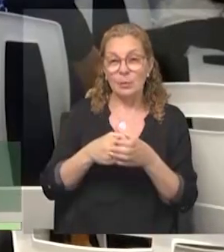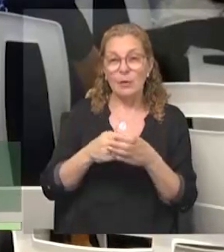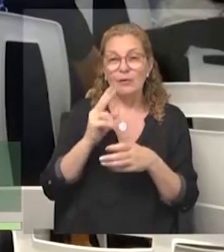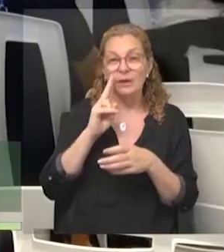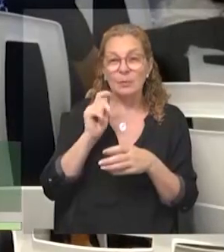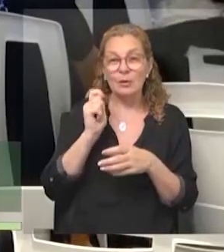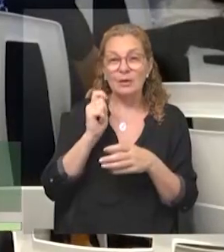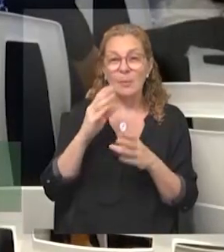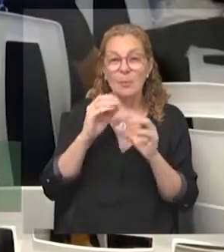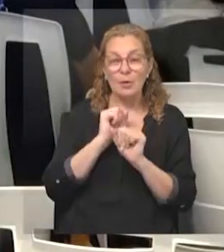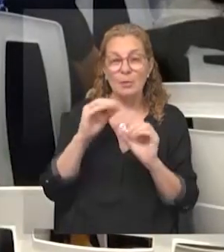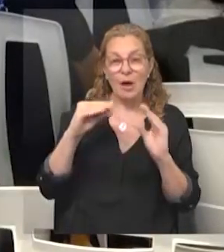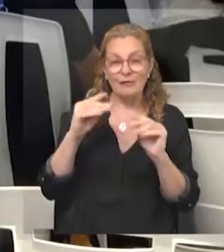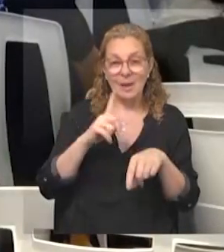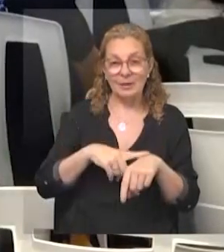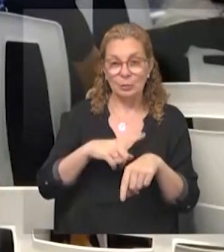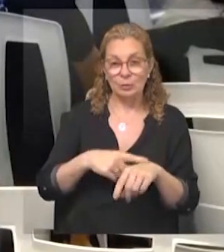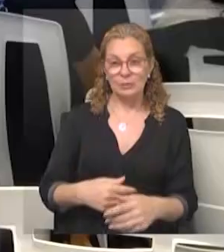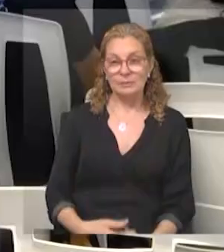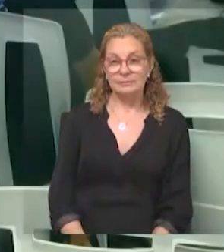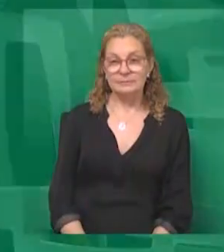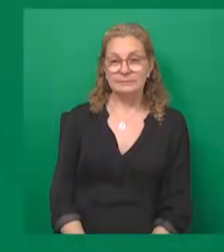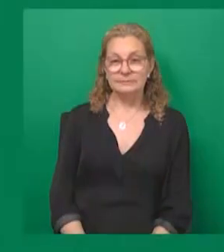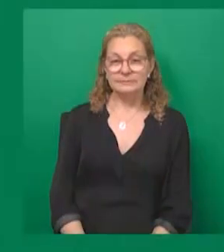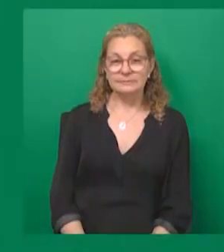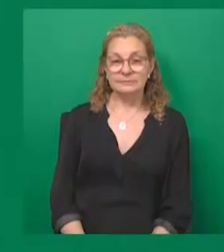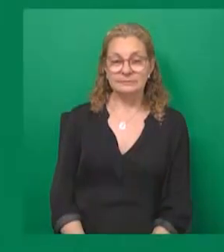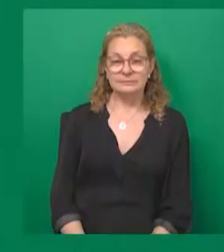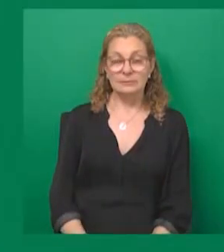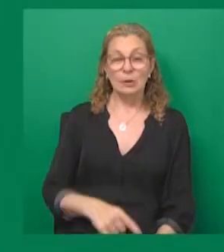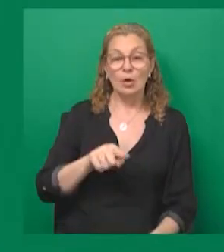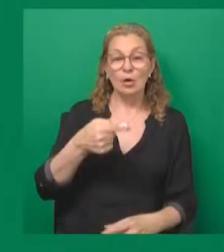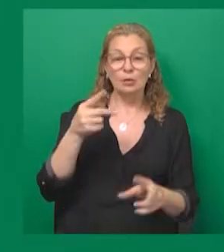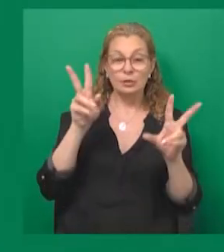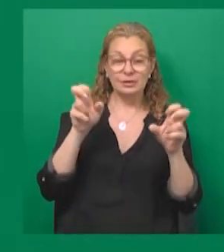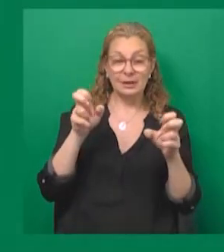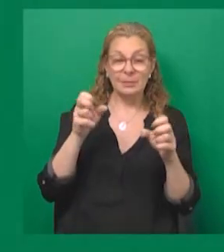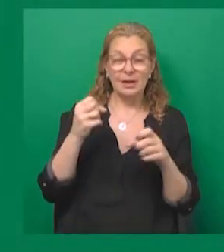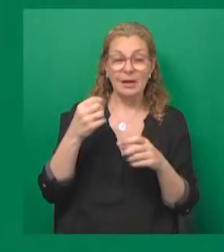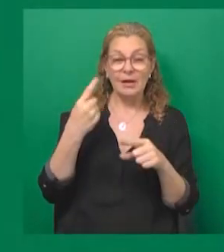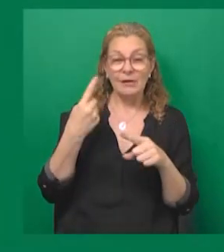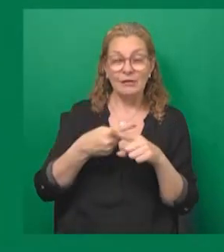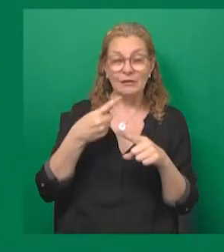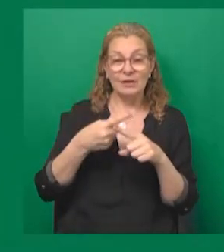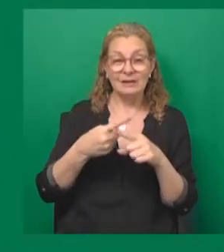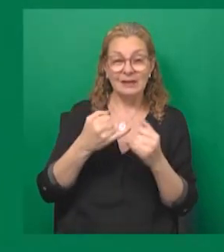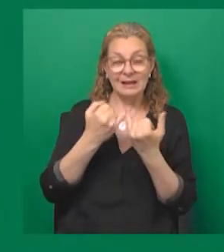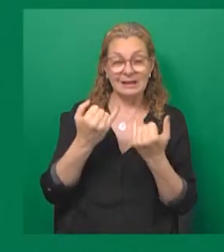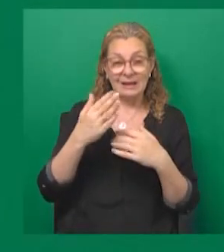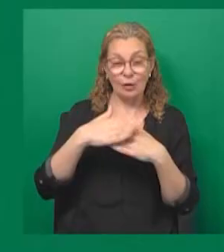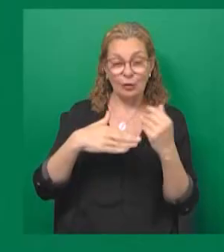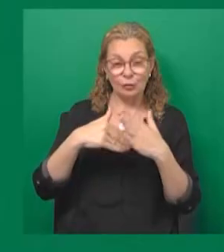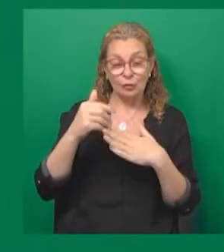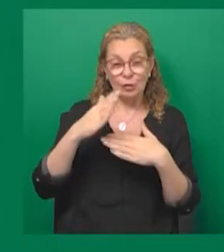con quién podemos hablar en unos minutos otro asunto durante la conmemoración del día de la construcción que se